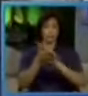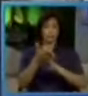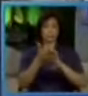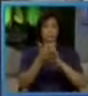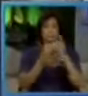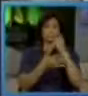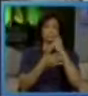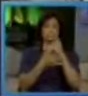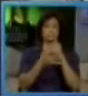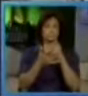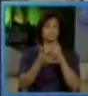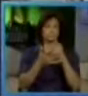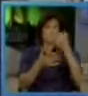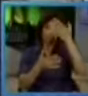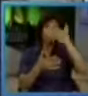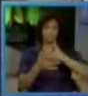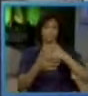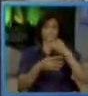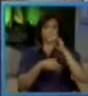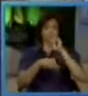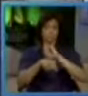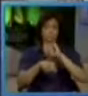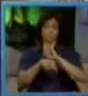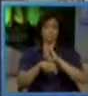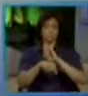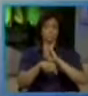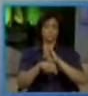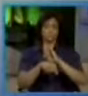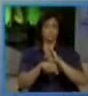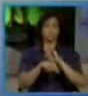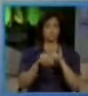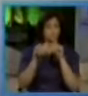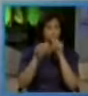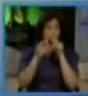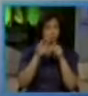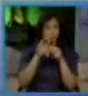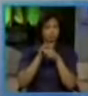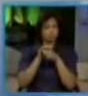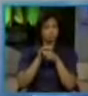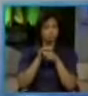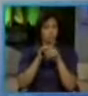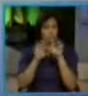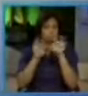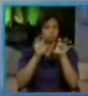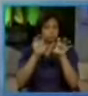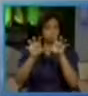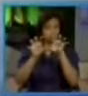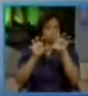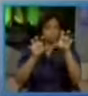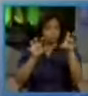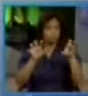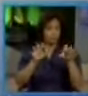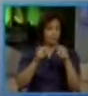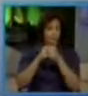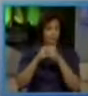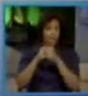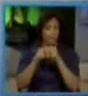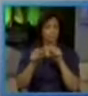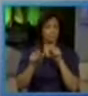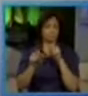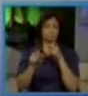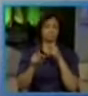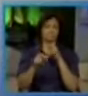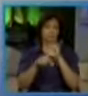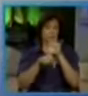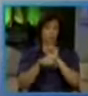una pared frontal de esta edificación ocultando las piedras características de esta